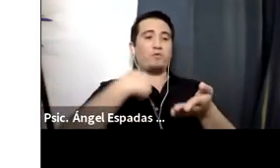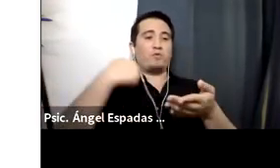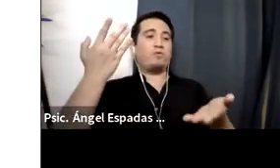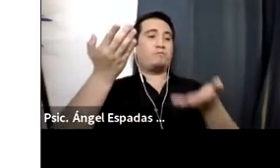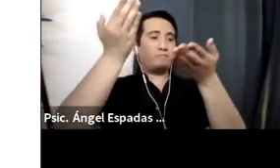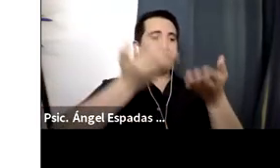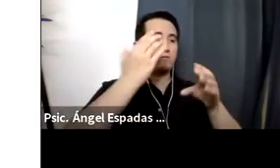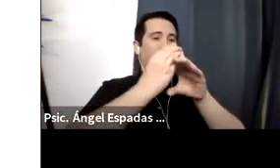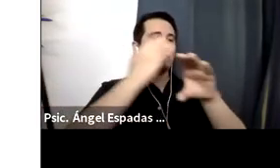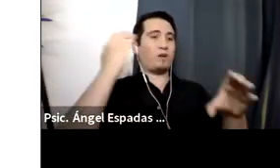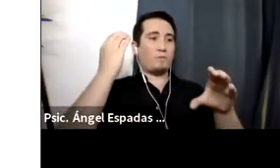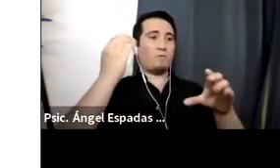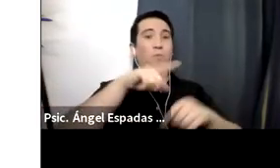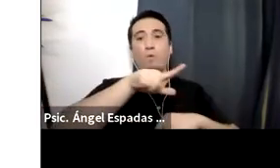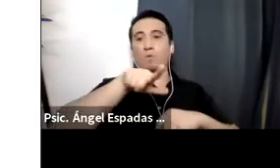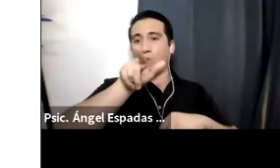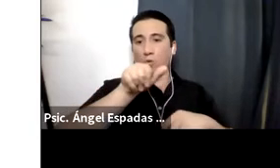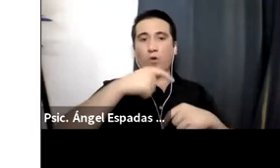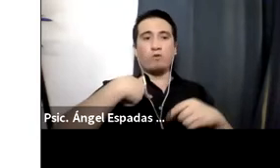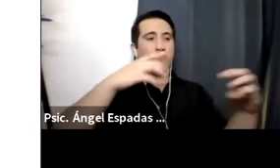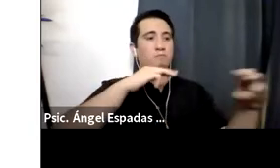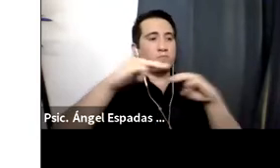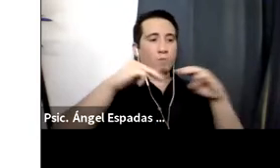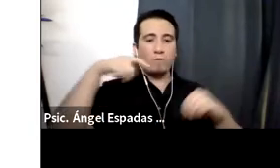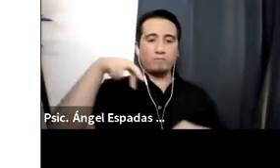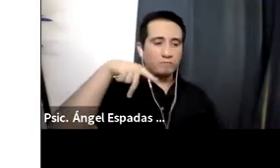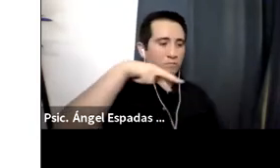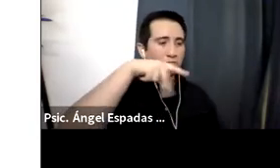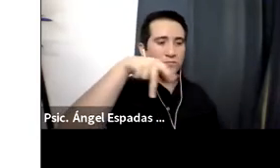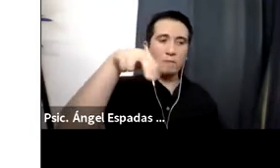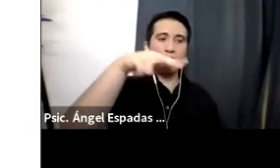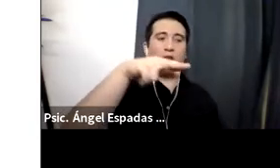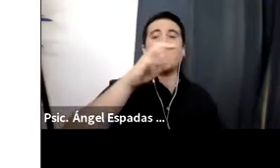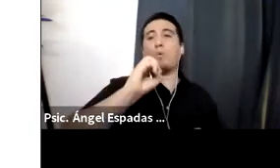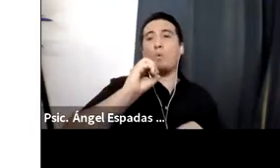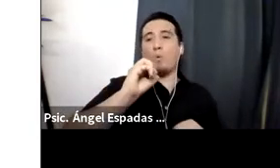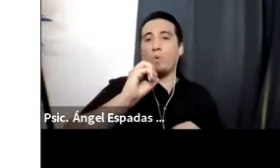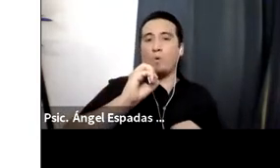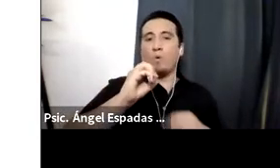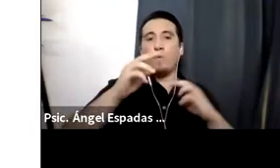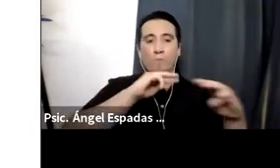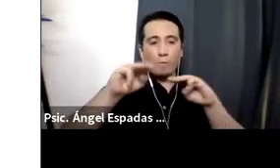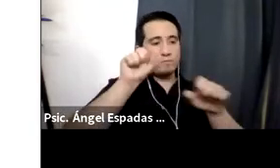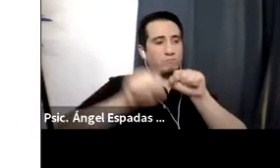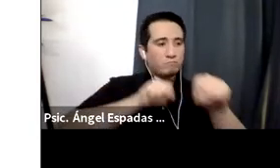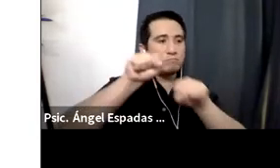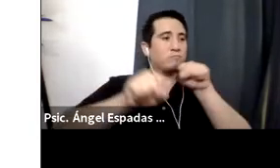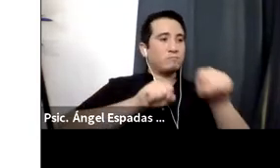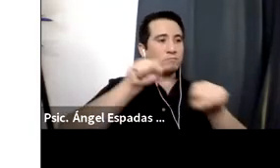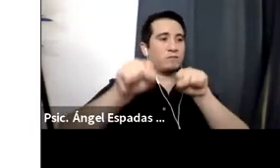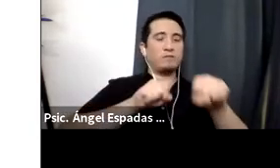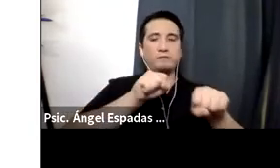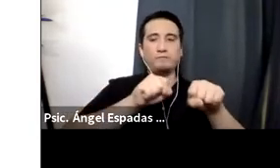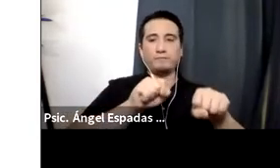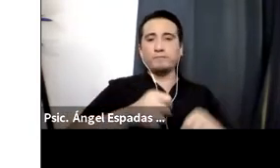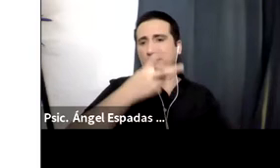a ese centro histórico, pues a lo mejor me voy a mover a pie, a lo mejor me voy a mover en bicicleta. Y entonces es